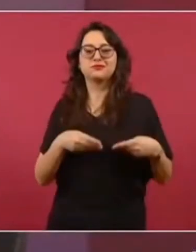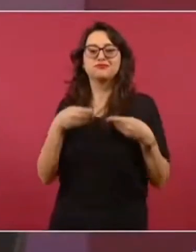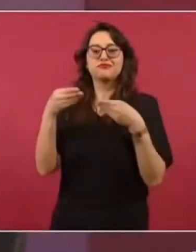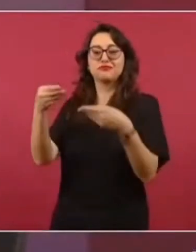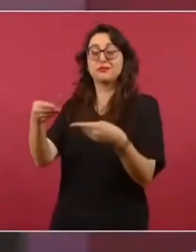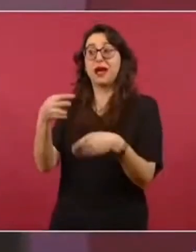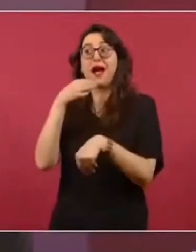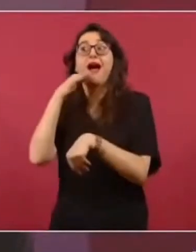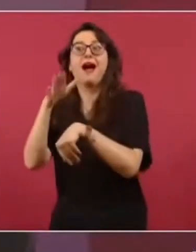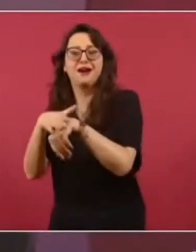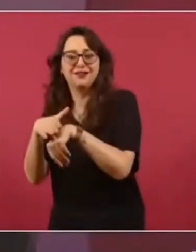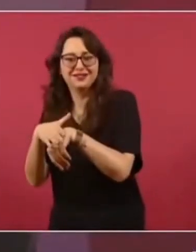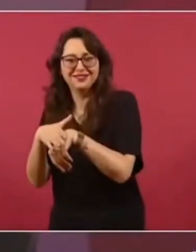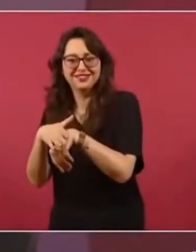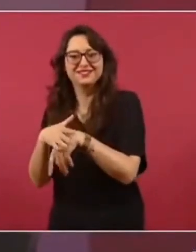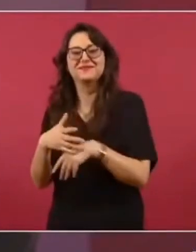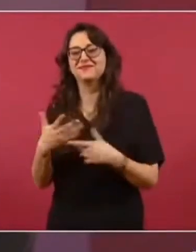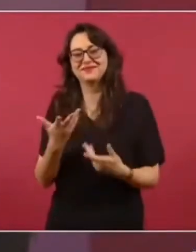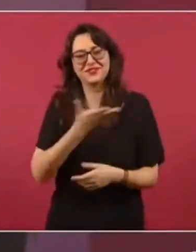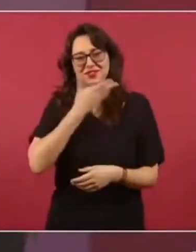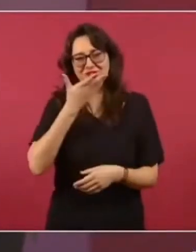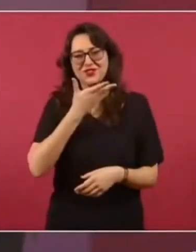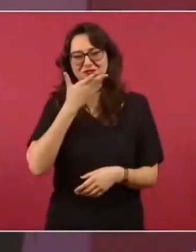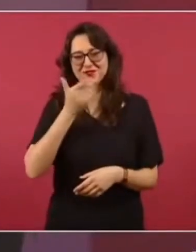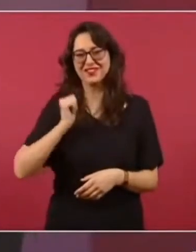Aprovecho para decirles que